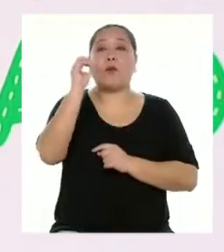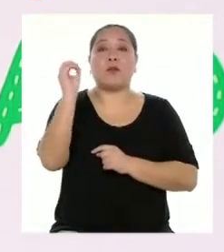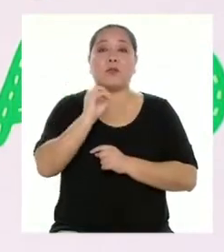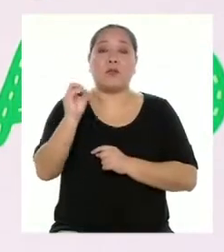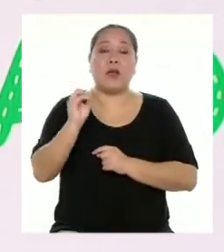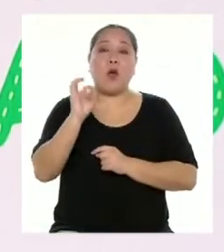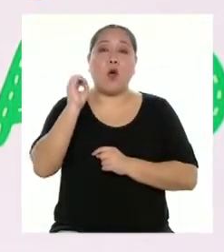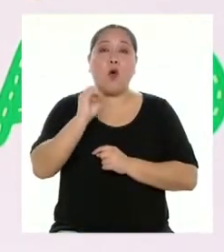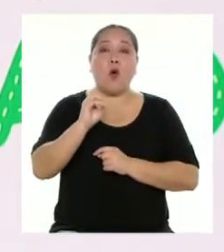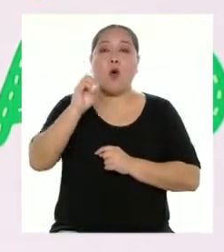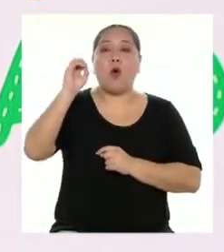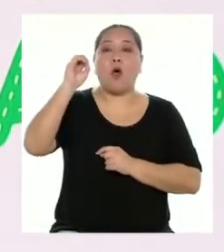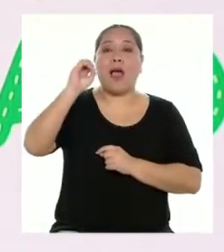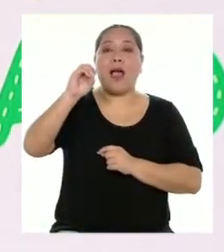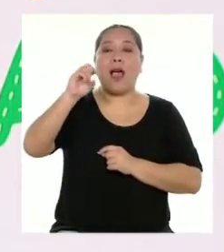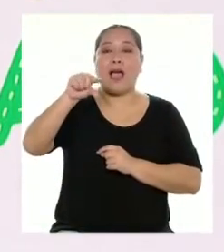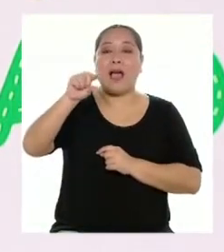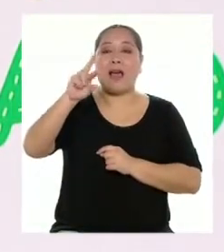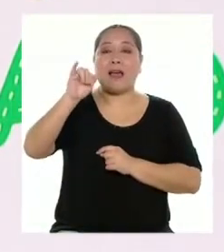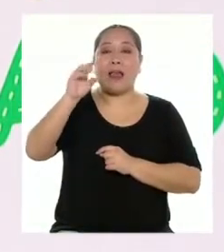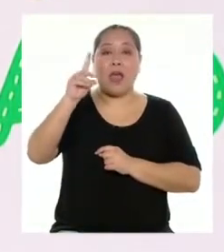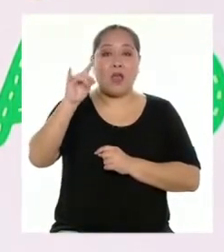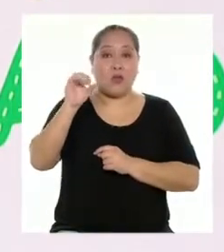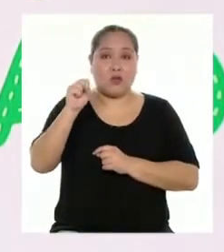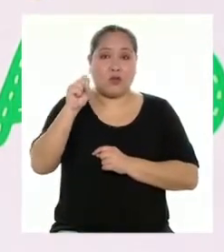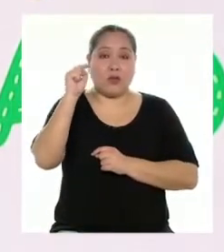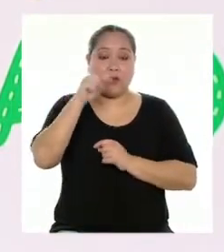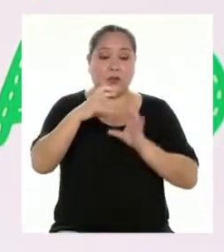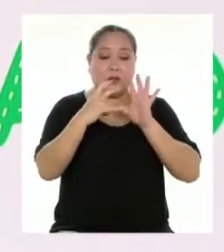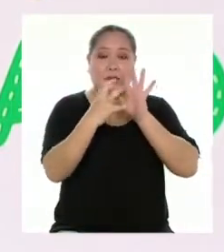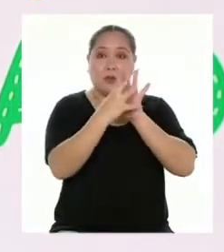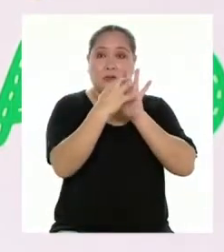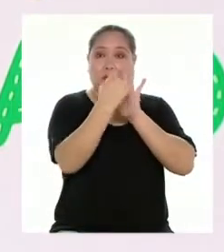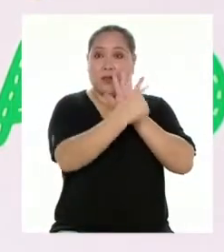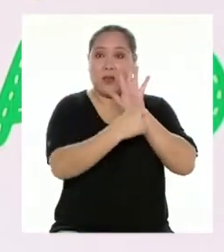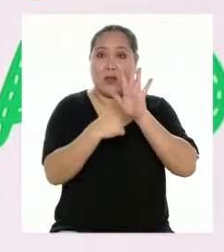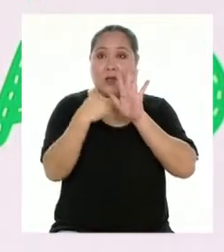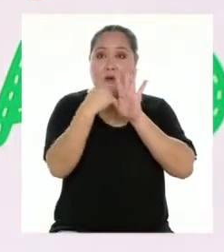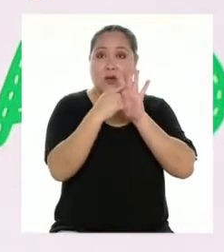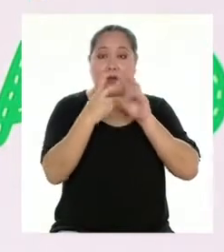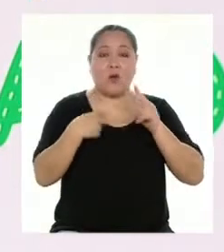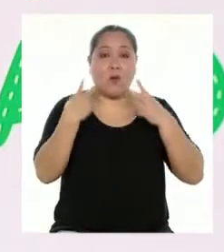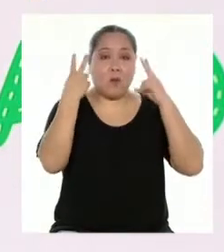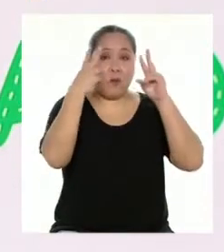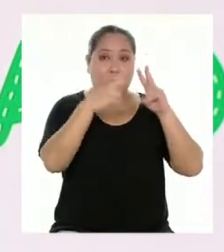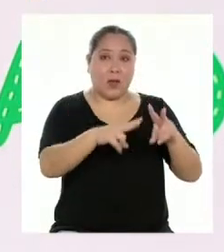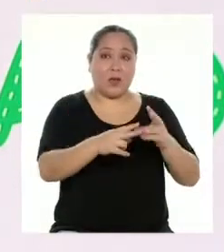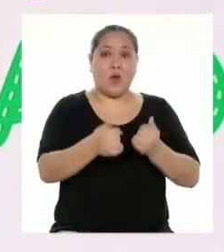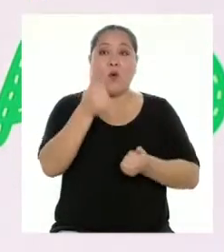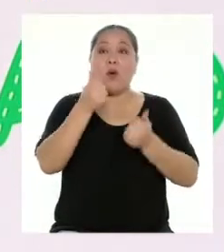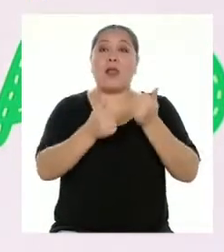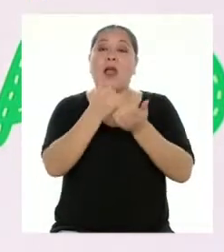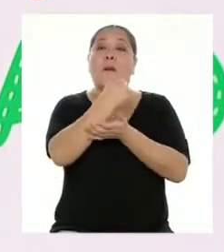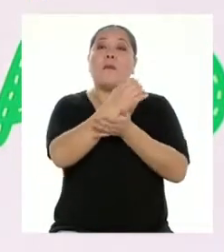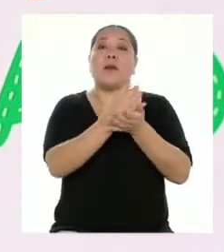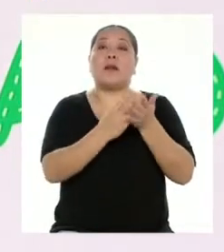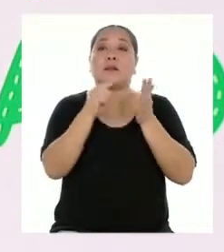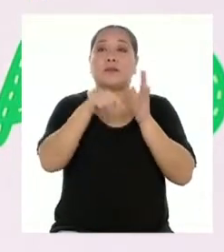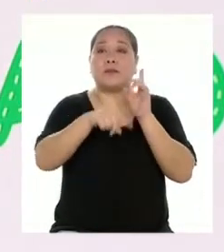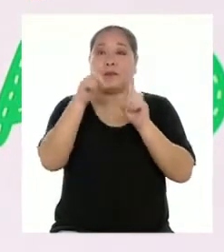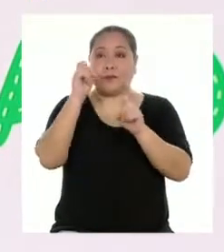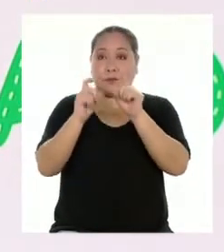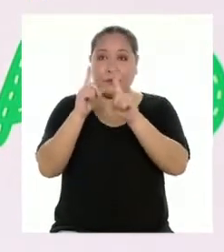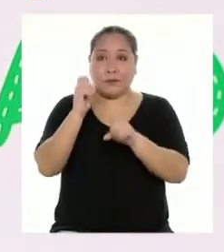en grados. De esta manera, el sector circular nos permite ver qué parte de la totalidad de